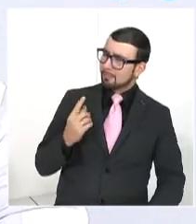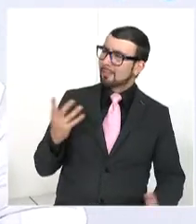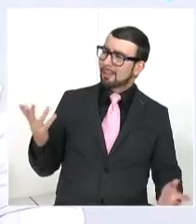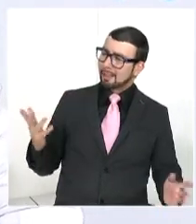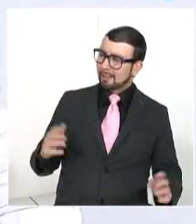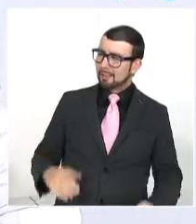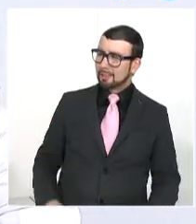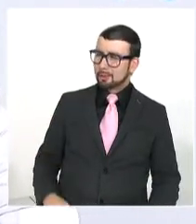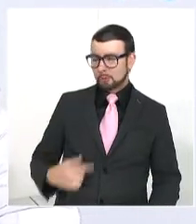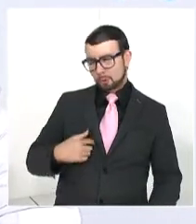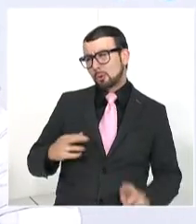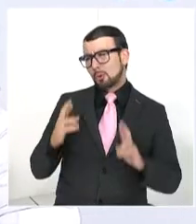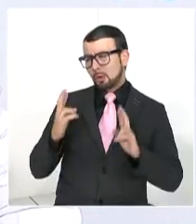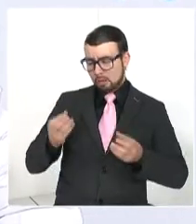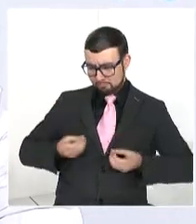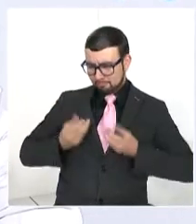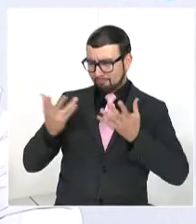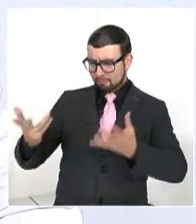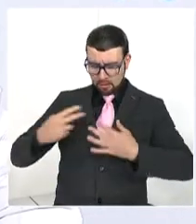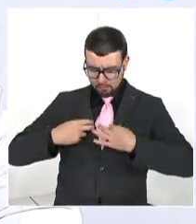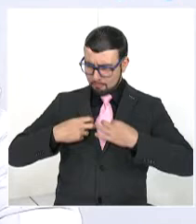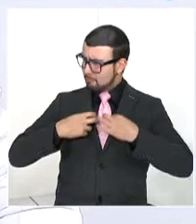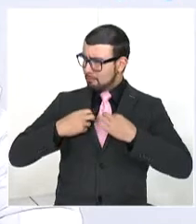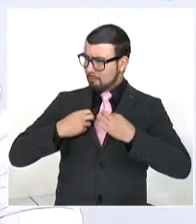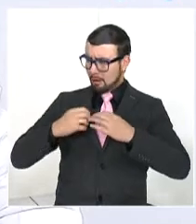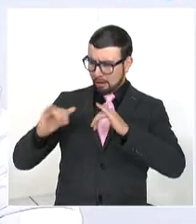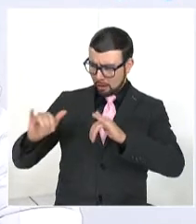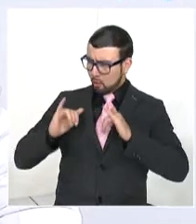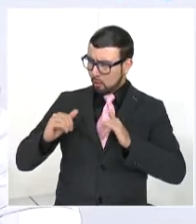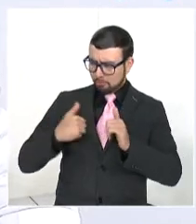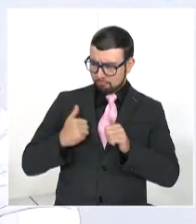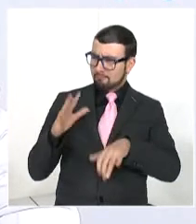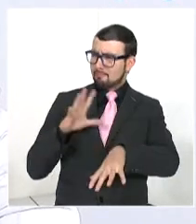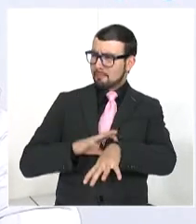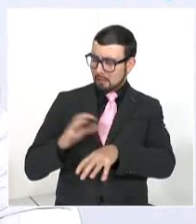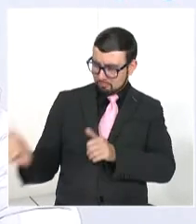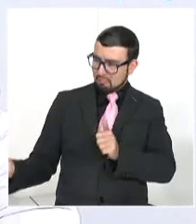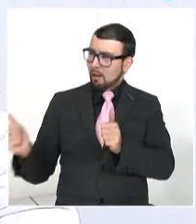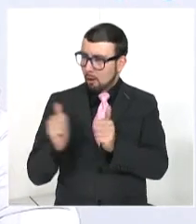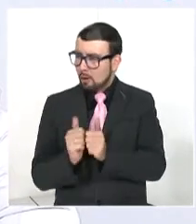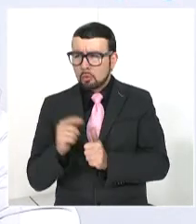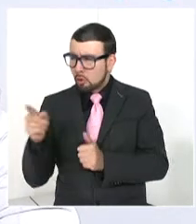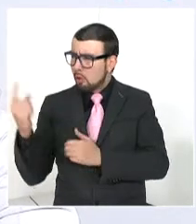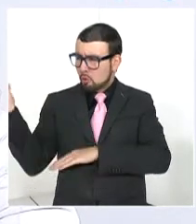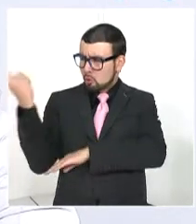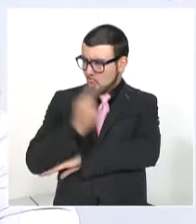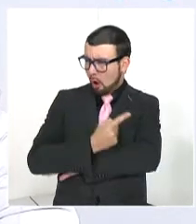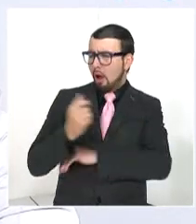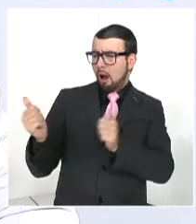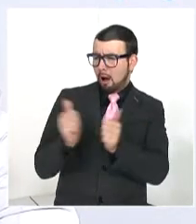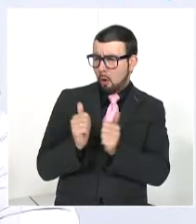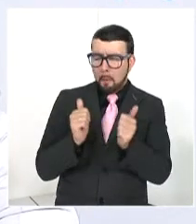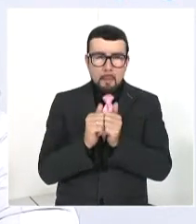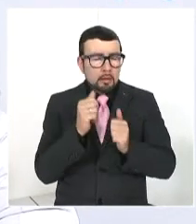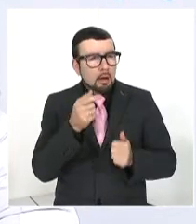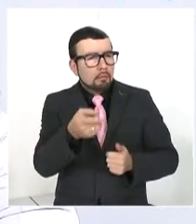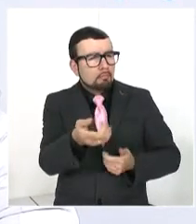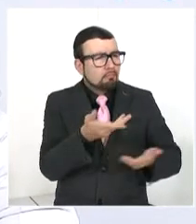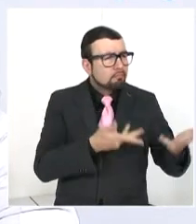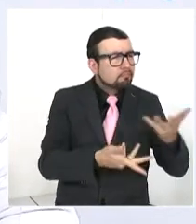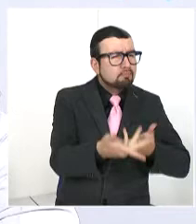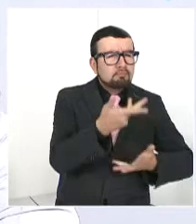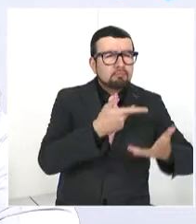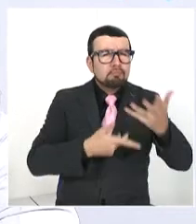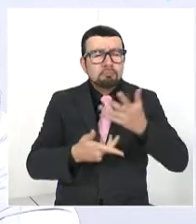poderles prestar un delantal y que atendieran con consulta con nosotros todo un día, para escuchar historias